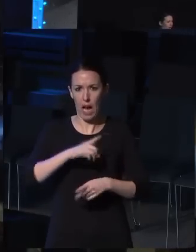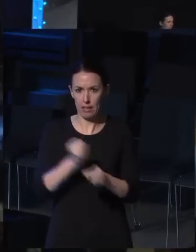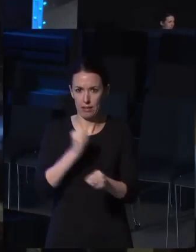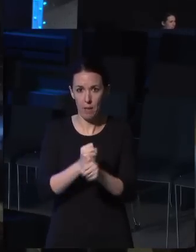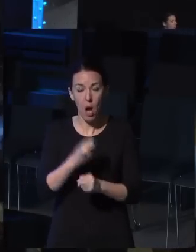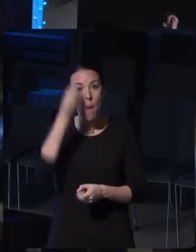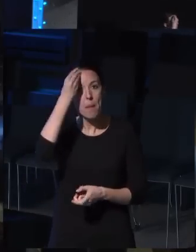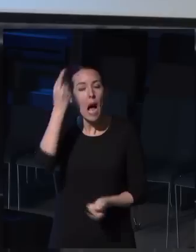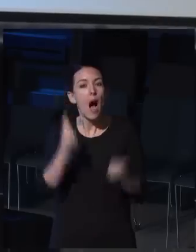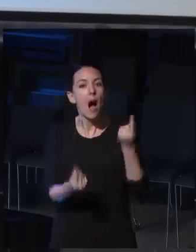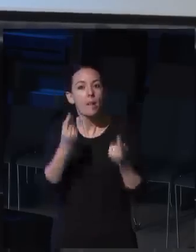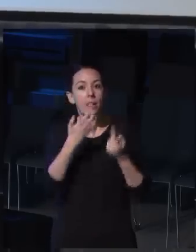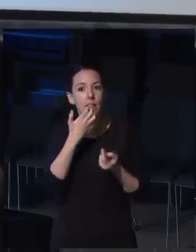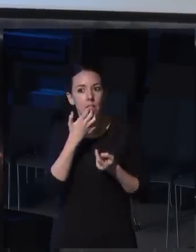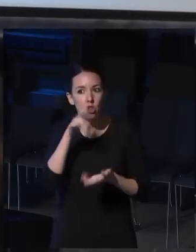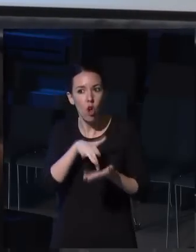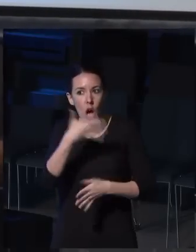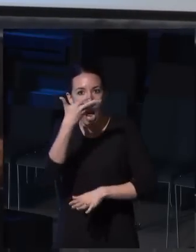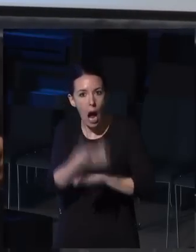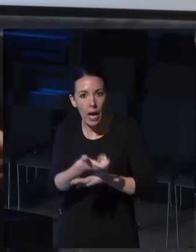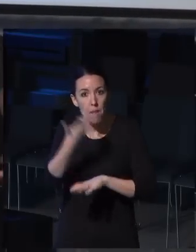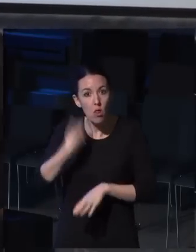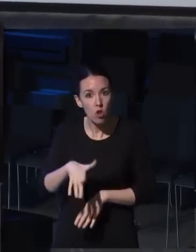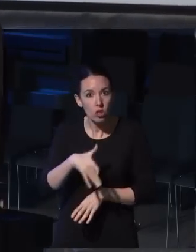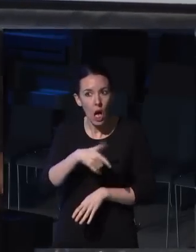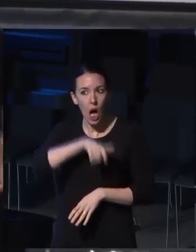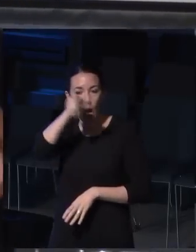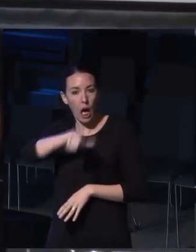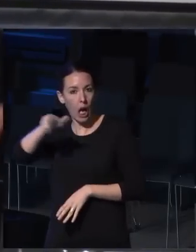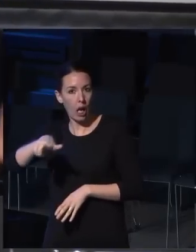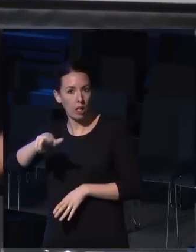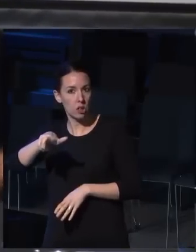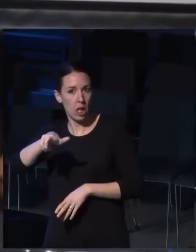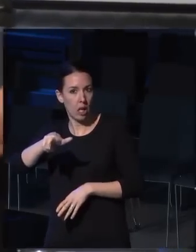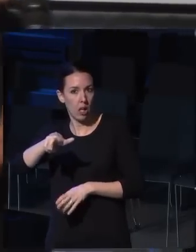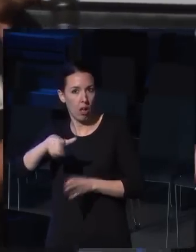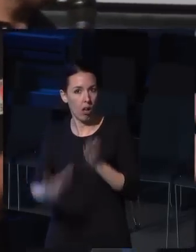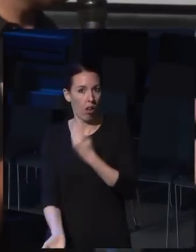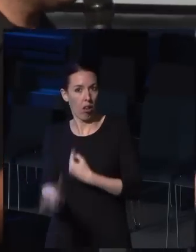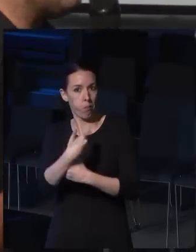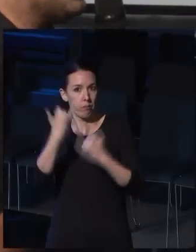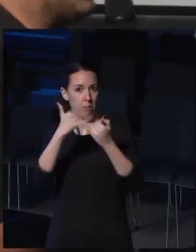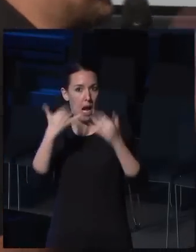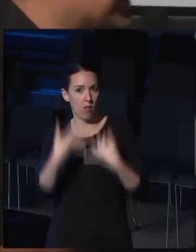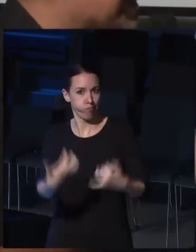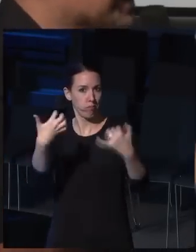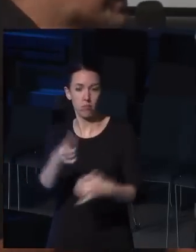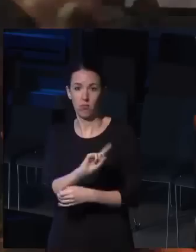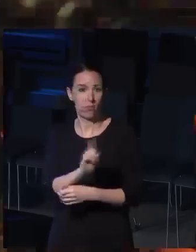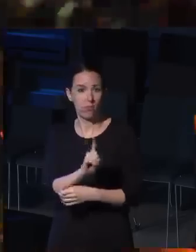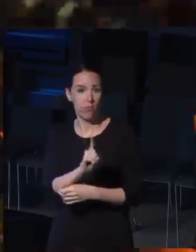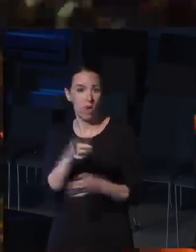que en ocasiones, si aquello estaba grabado, pues la gente ya no iría al evento, ¿no? Sino que se